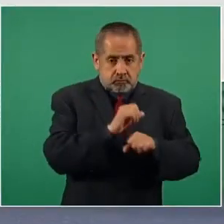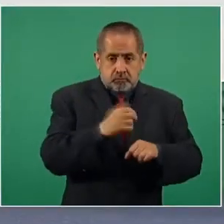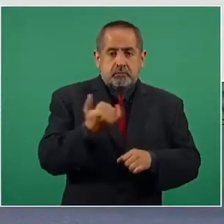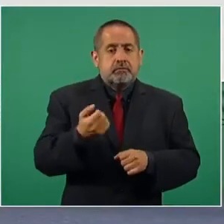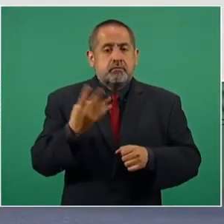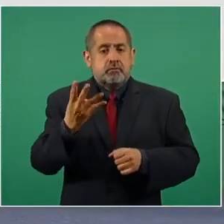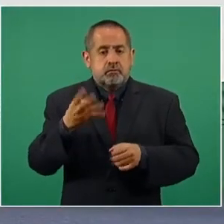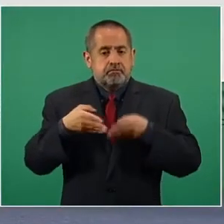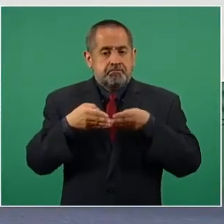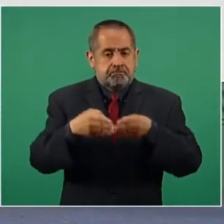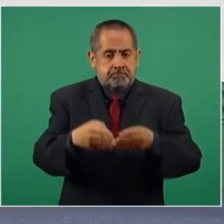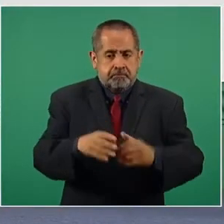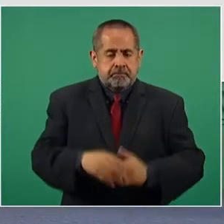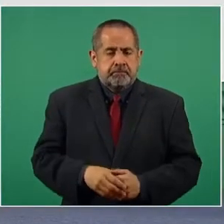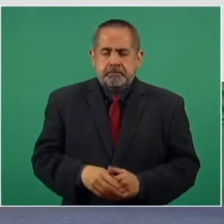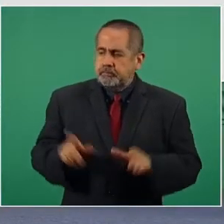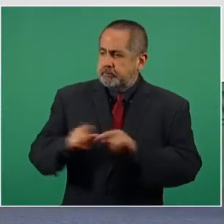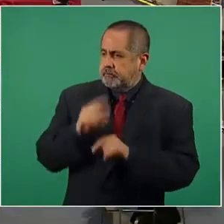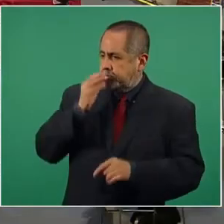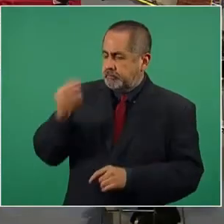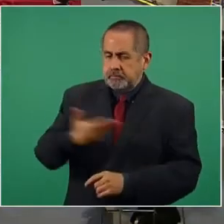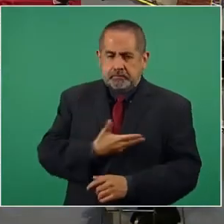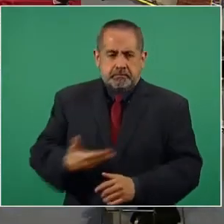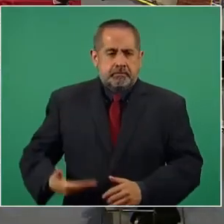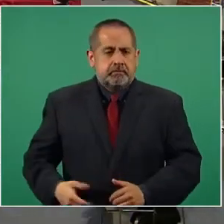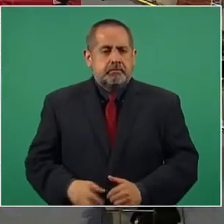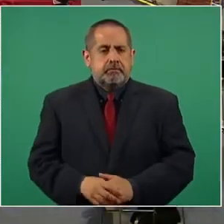embarcaciones. Es cuanto, señor presidente.